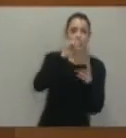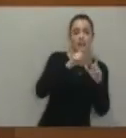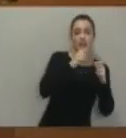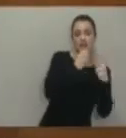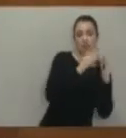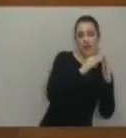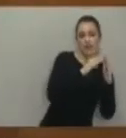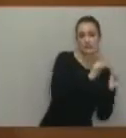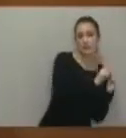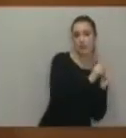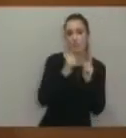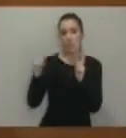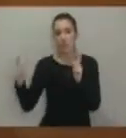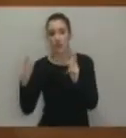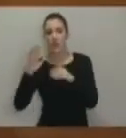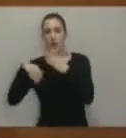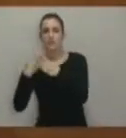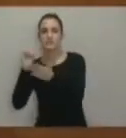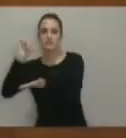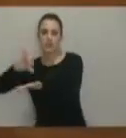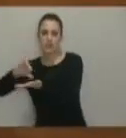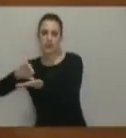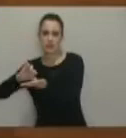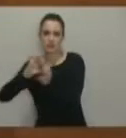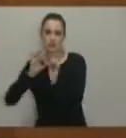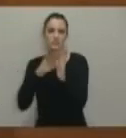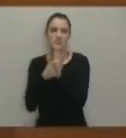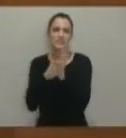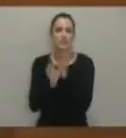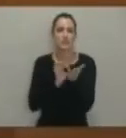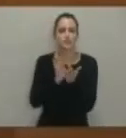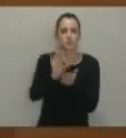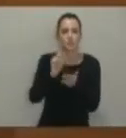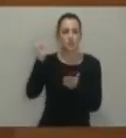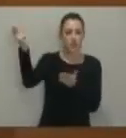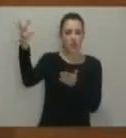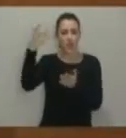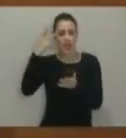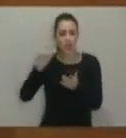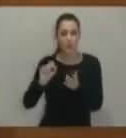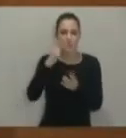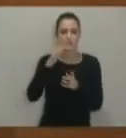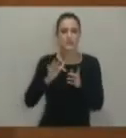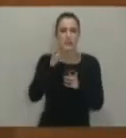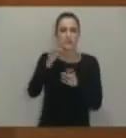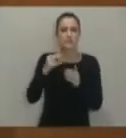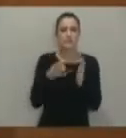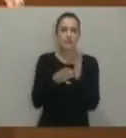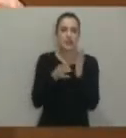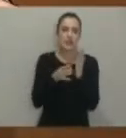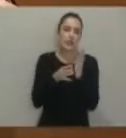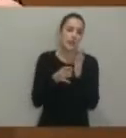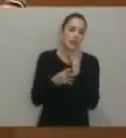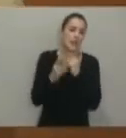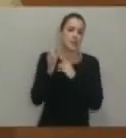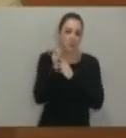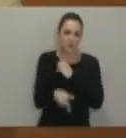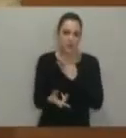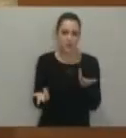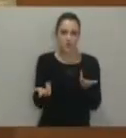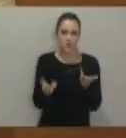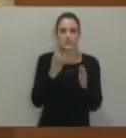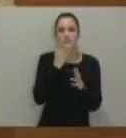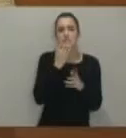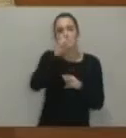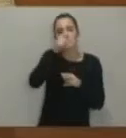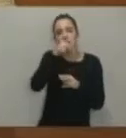es decir, un servicio más caro y de peor calidad. En total, si hiciésemos un cálculo, el coste total del